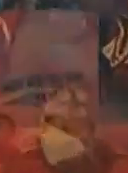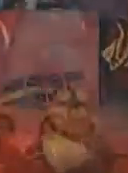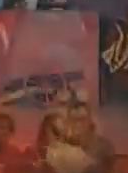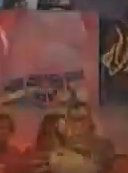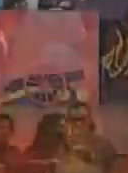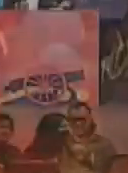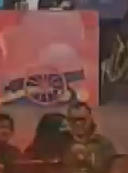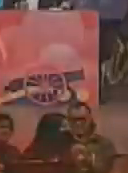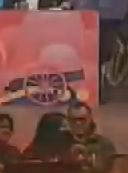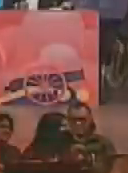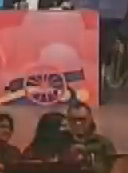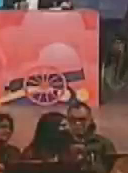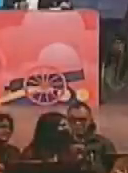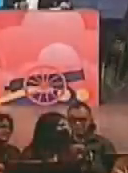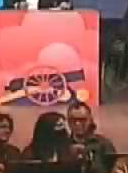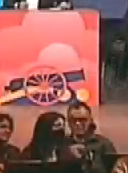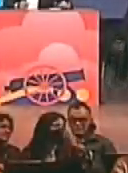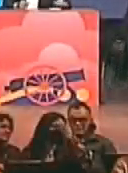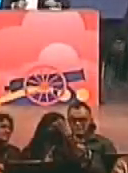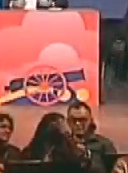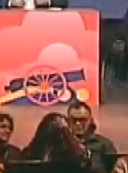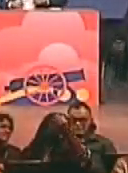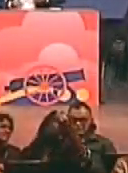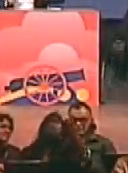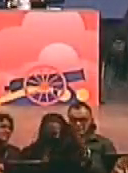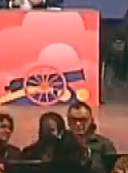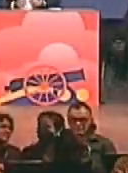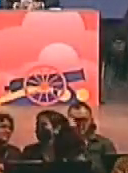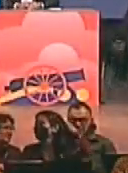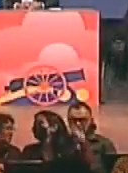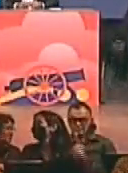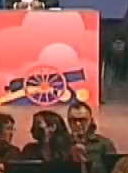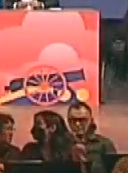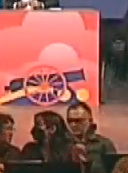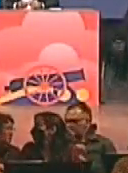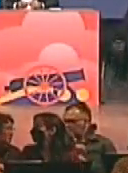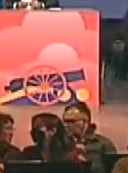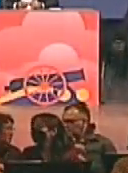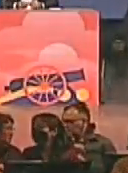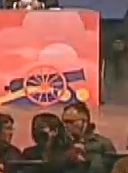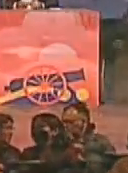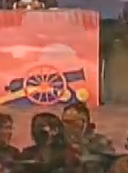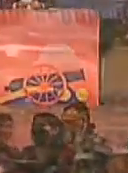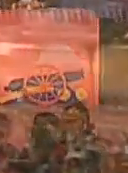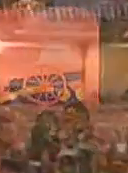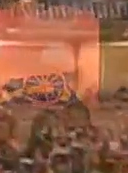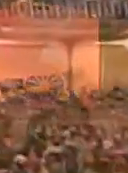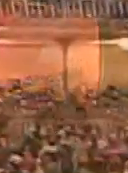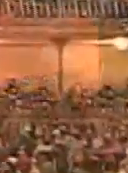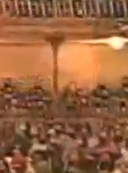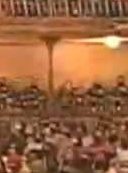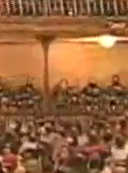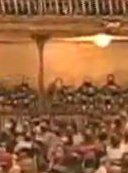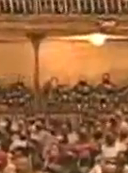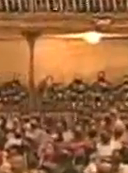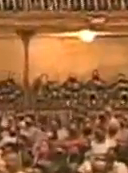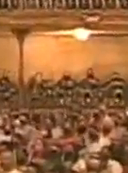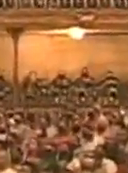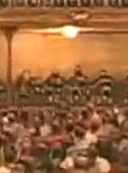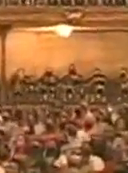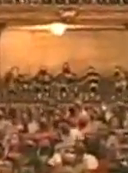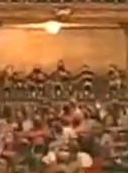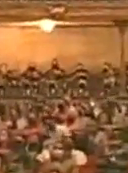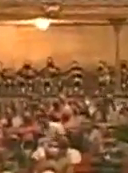Teatro Municipal de Caracas y la participación del presidente constitucional de la República Bolivariana